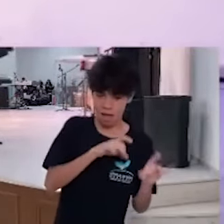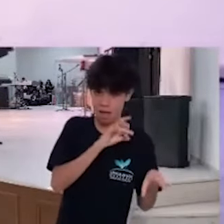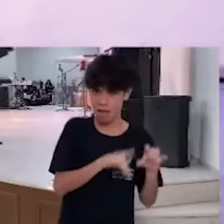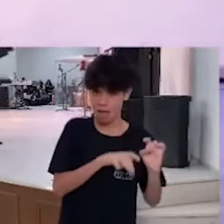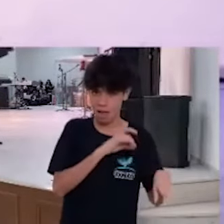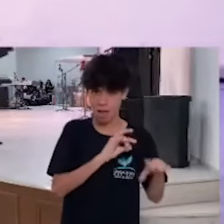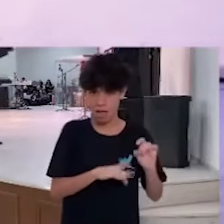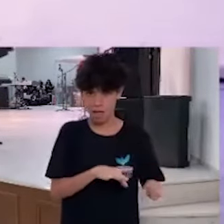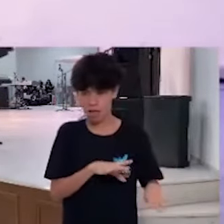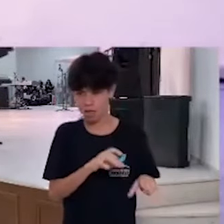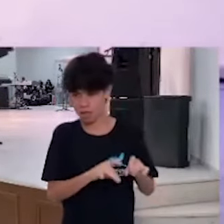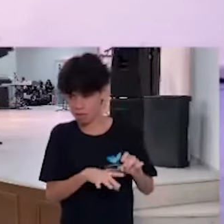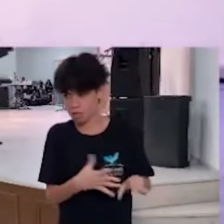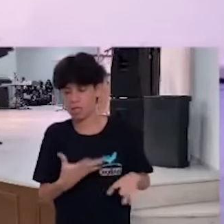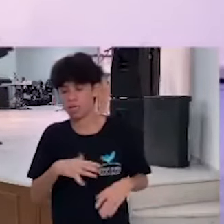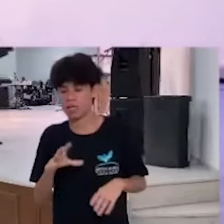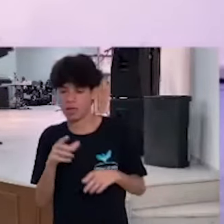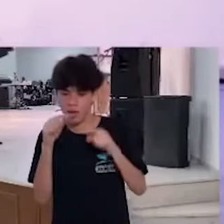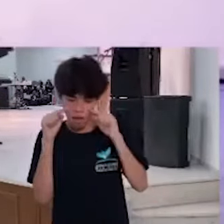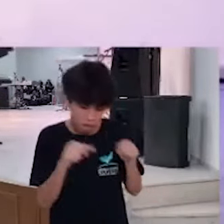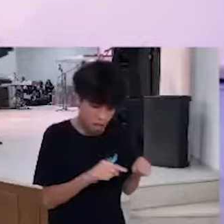Ponlo boca abajo o apágalo un rato.